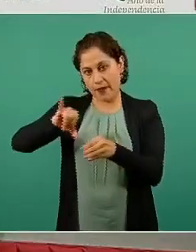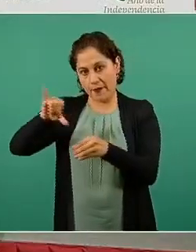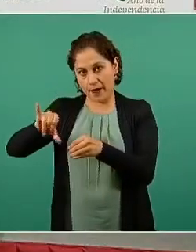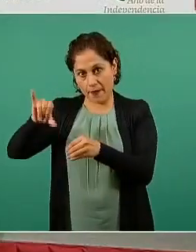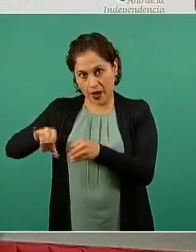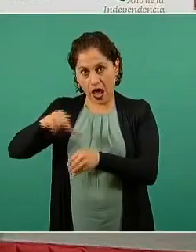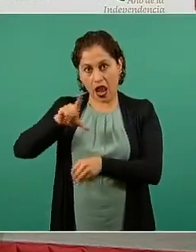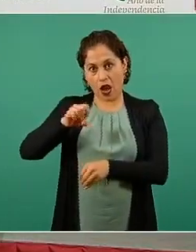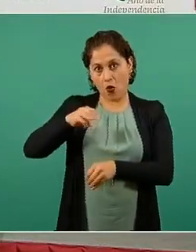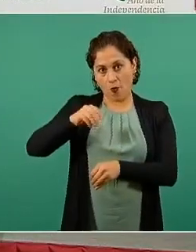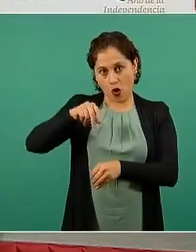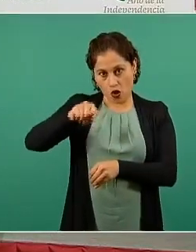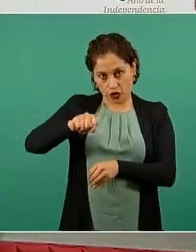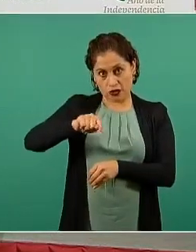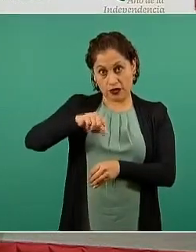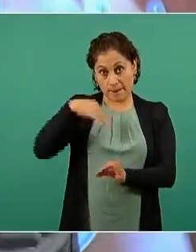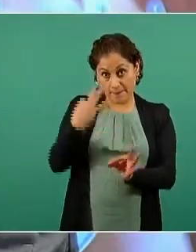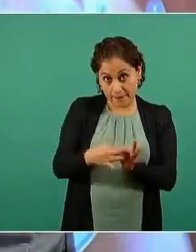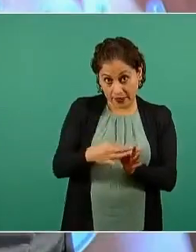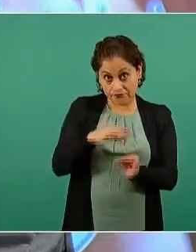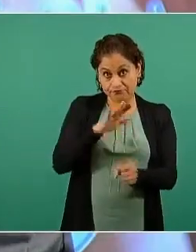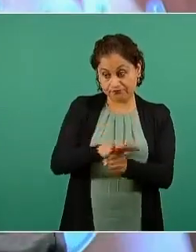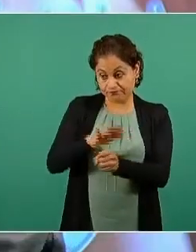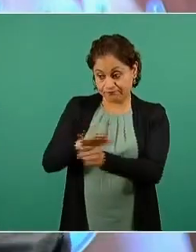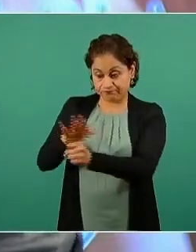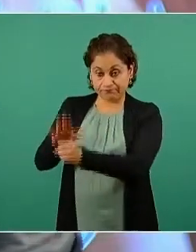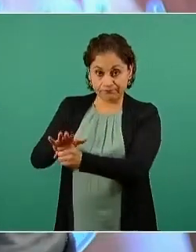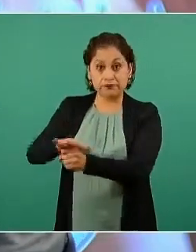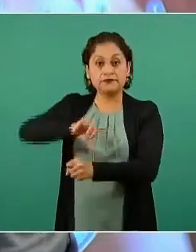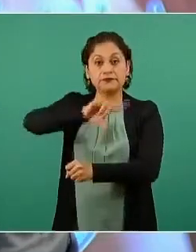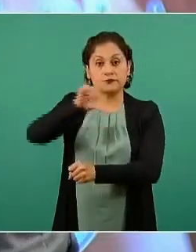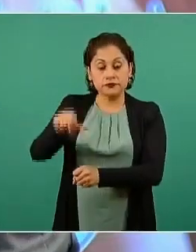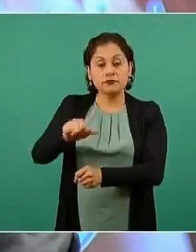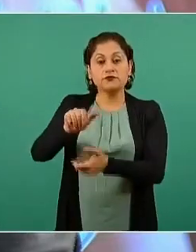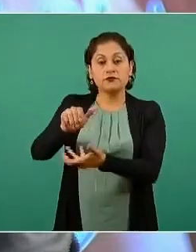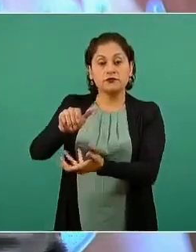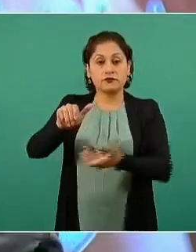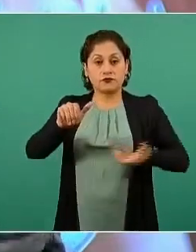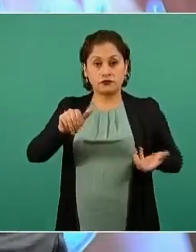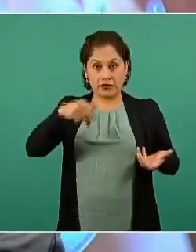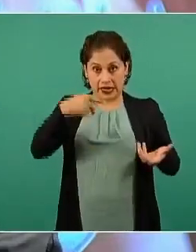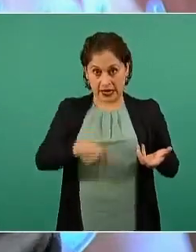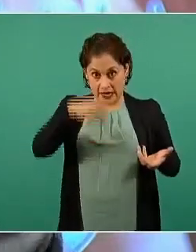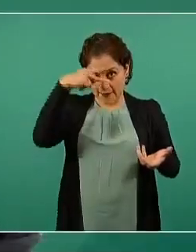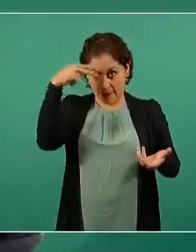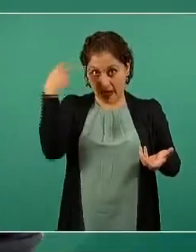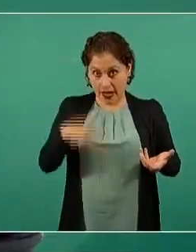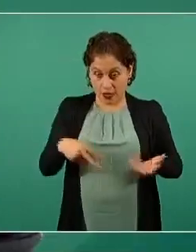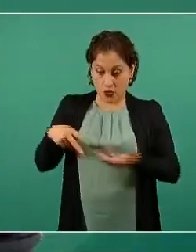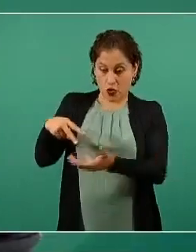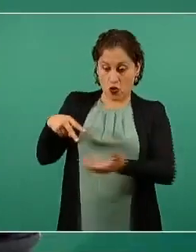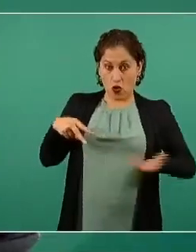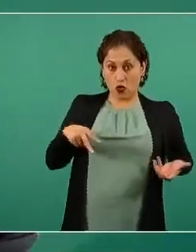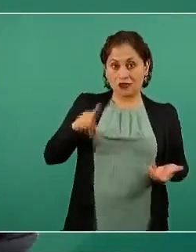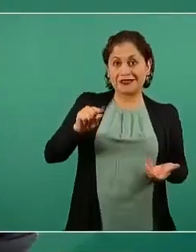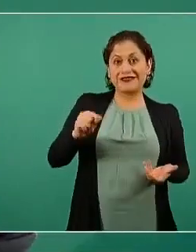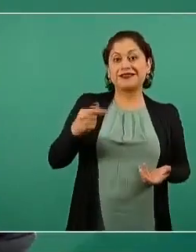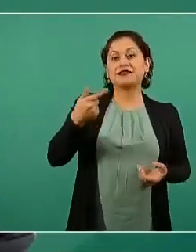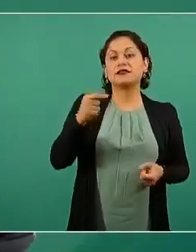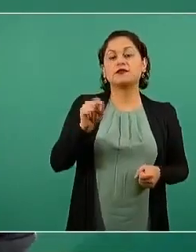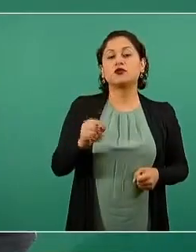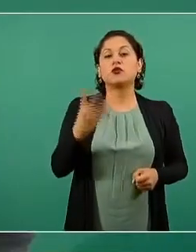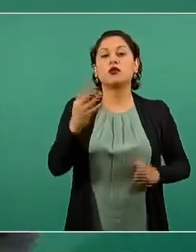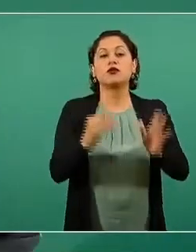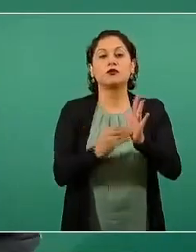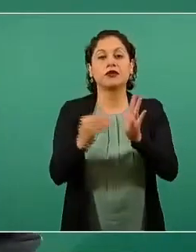Leomont y próximamente la entrega, una parte a México. México contrató 77.4 millones